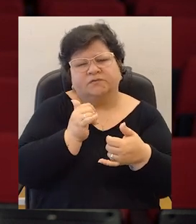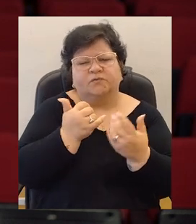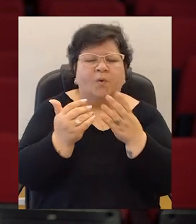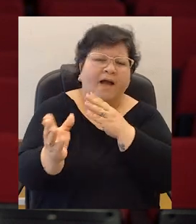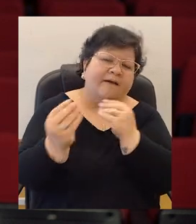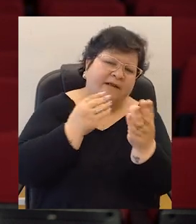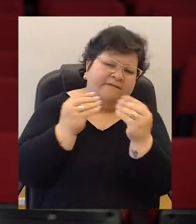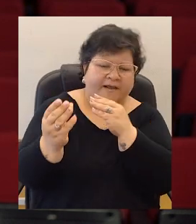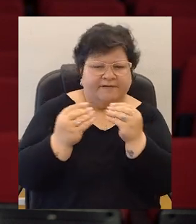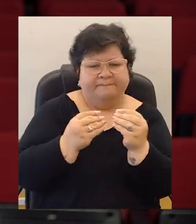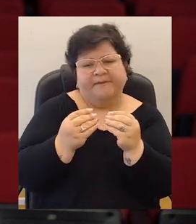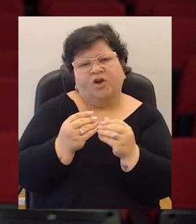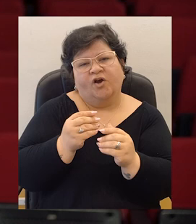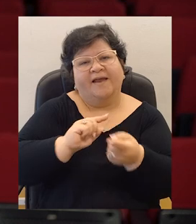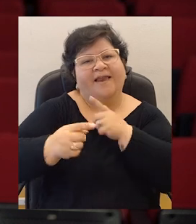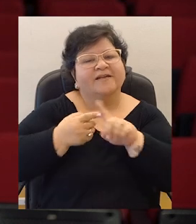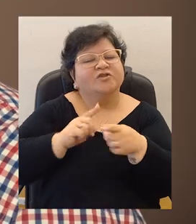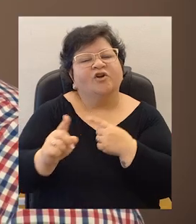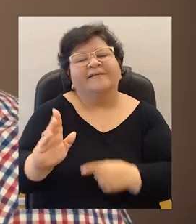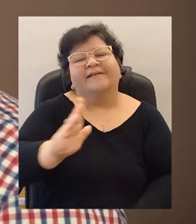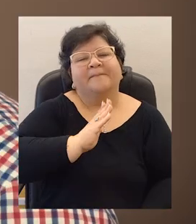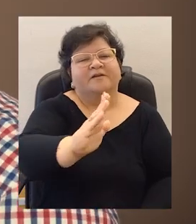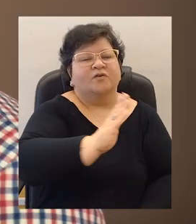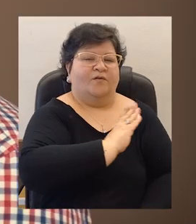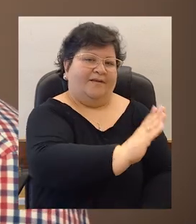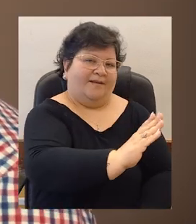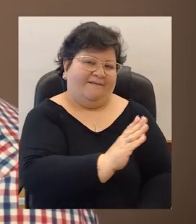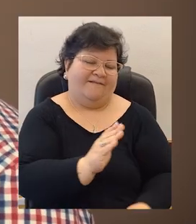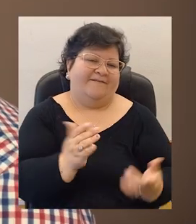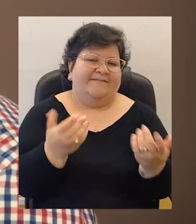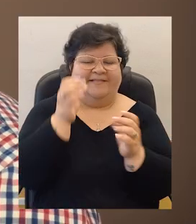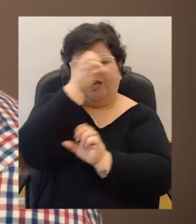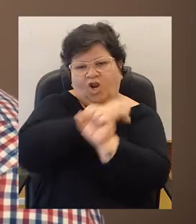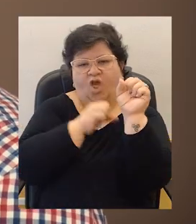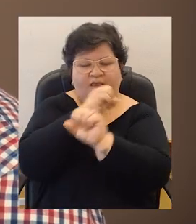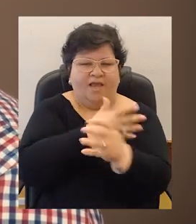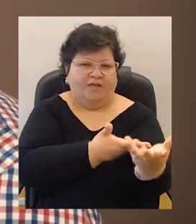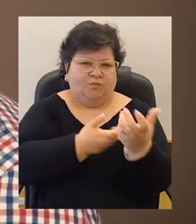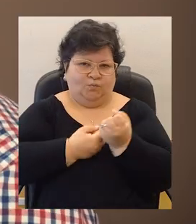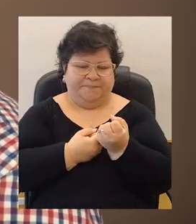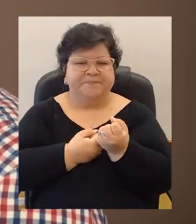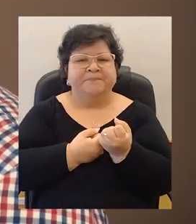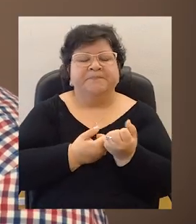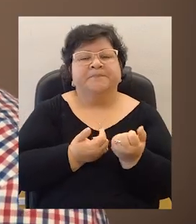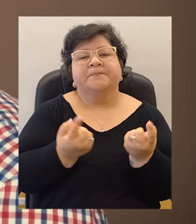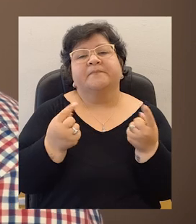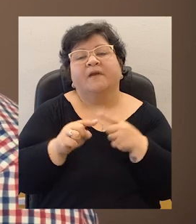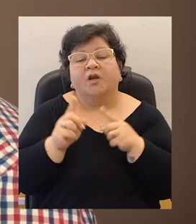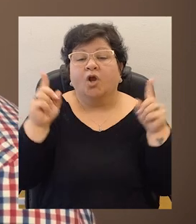relaciones interpersonales por la tecnología y muchas veces y eso es lo que es complicado